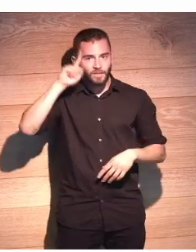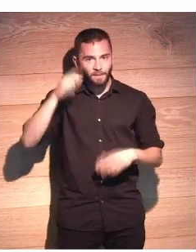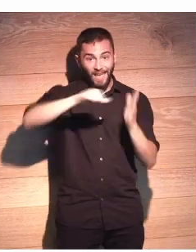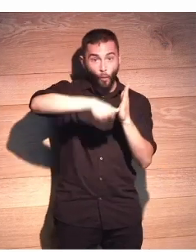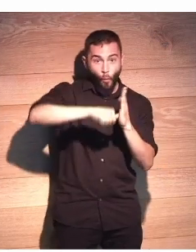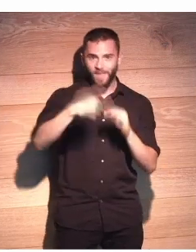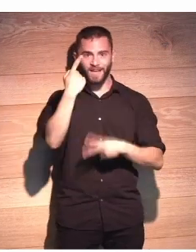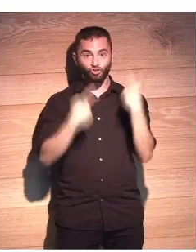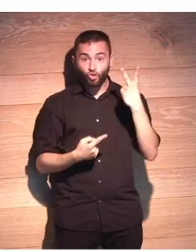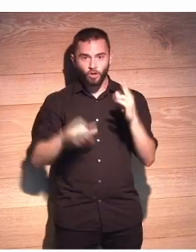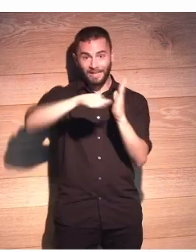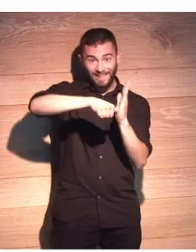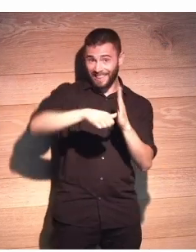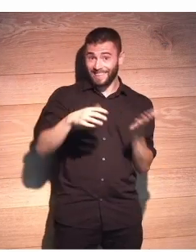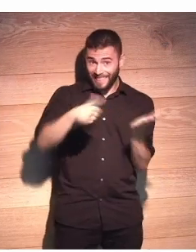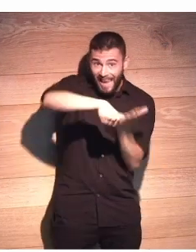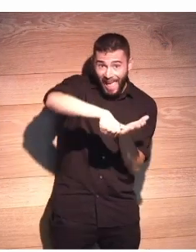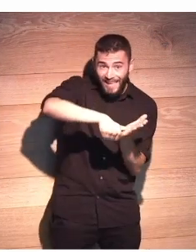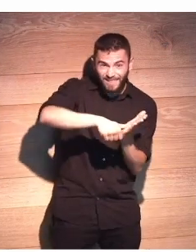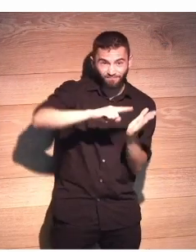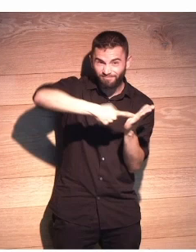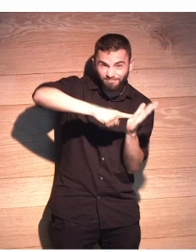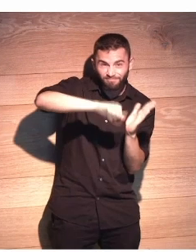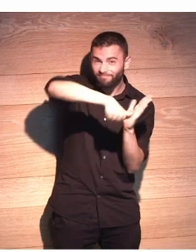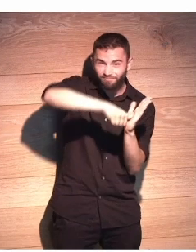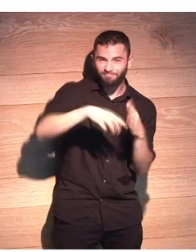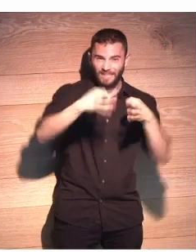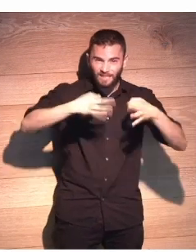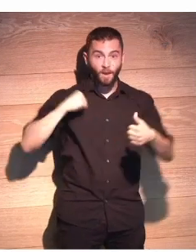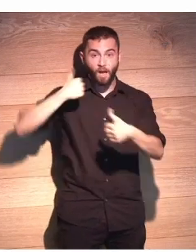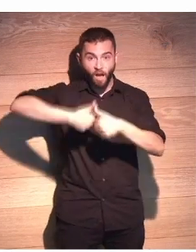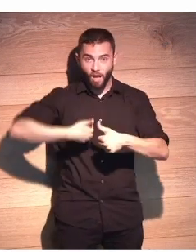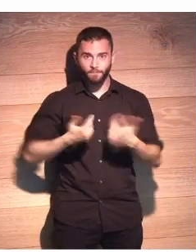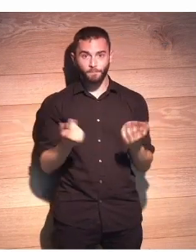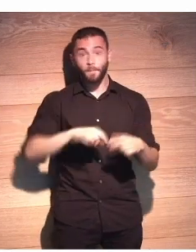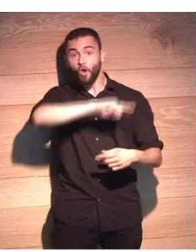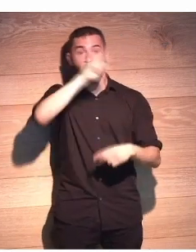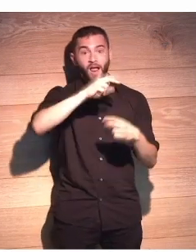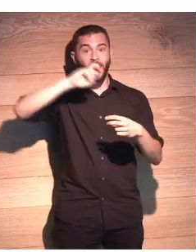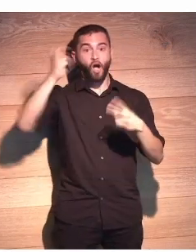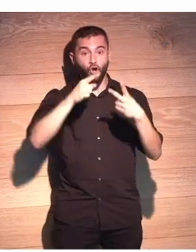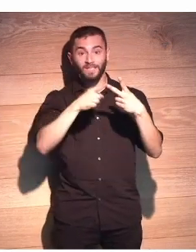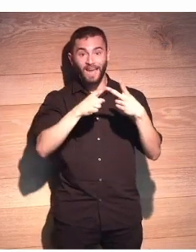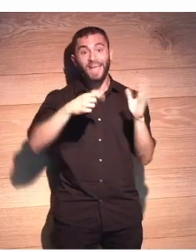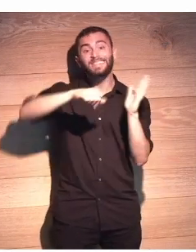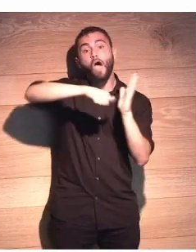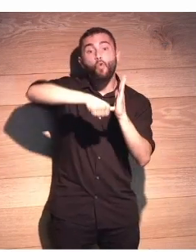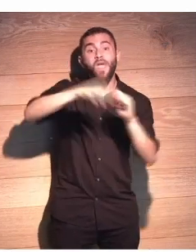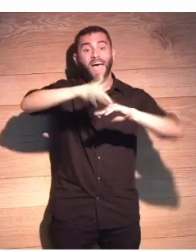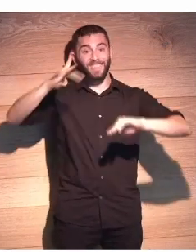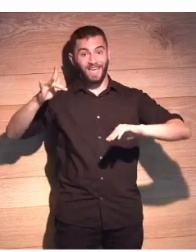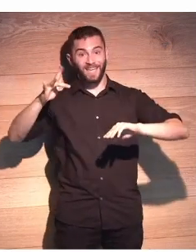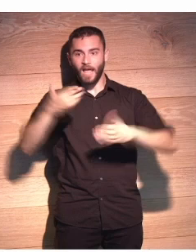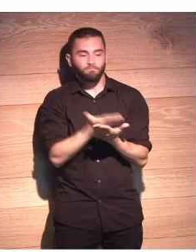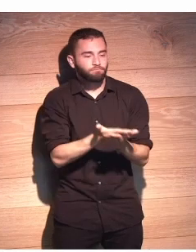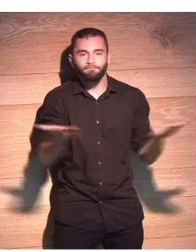la que ponemos en el DNI, la que hemos tenido siempre, toda la vida, y otra es la huella digital. Y esa es de la que mucha gente